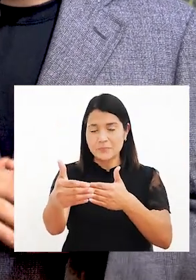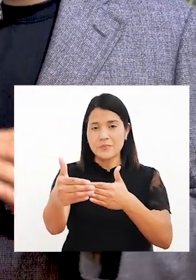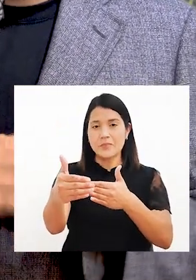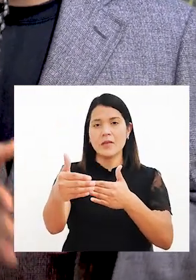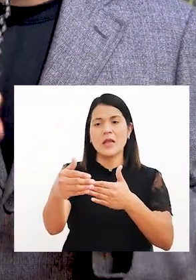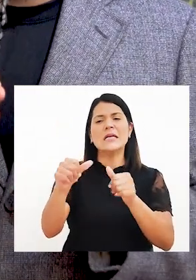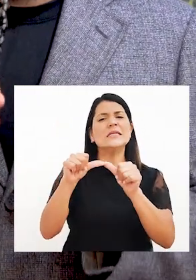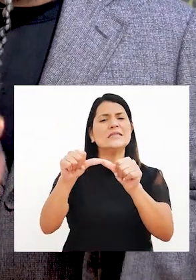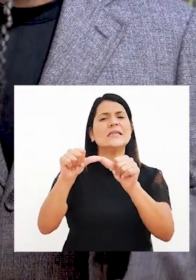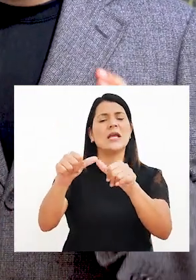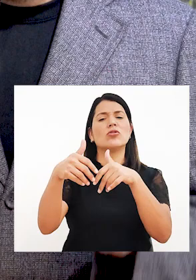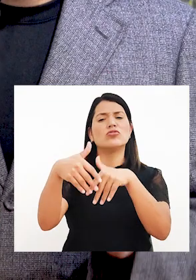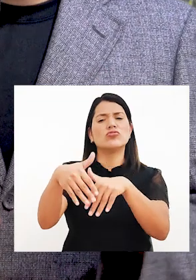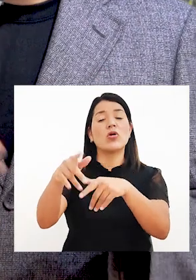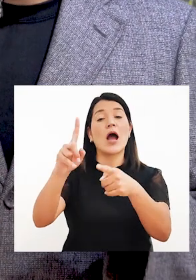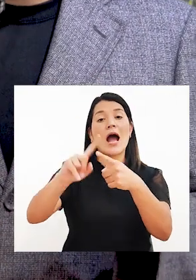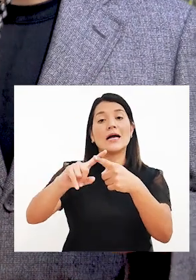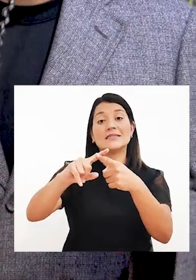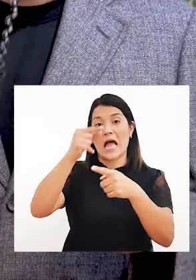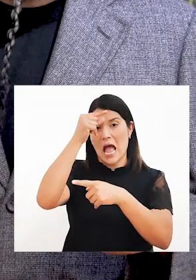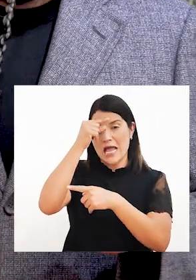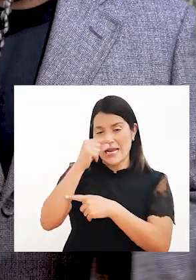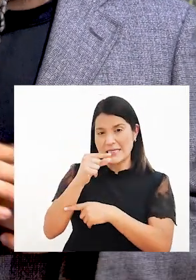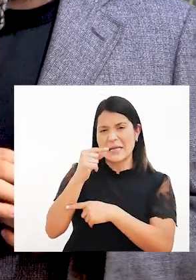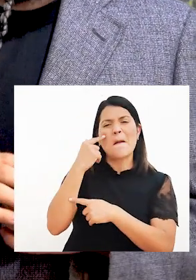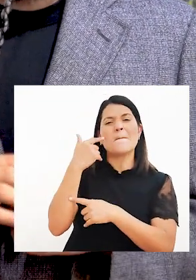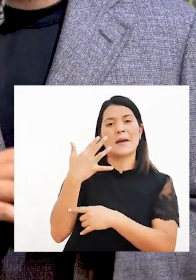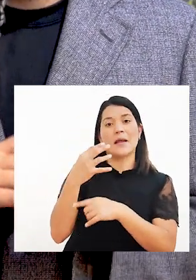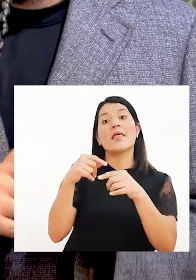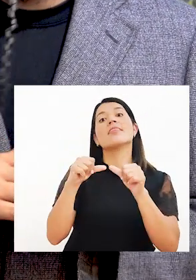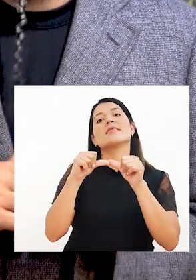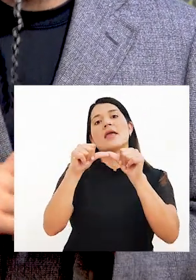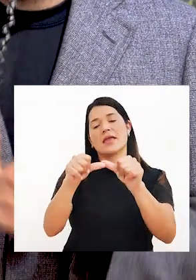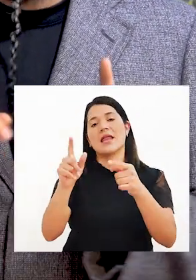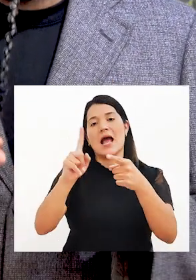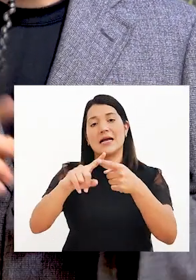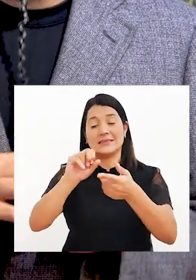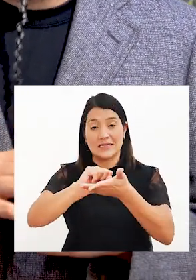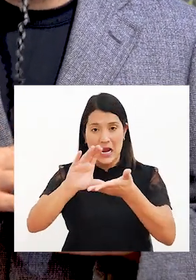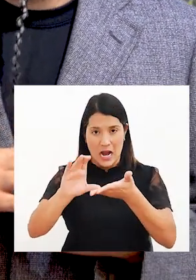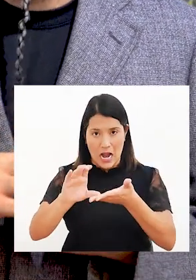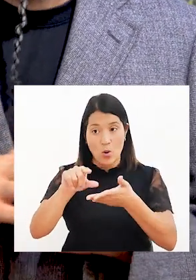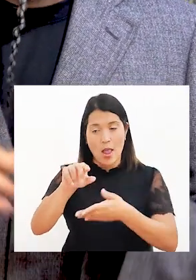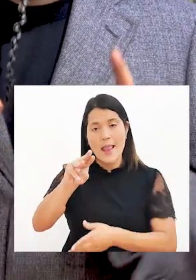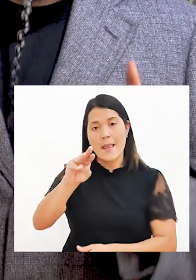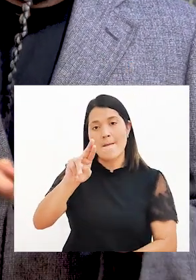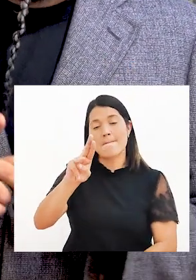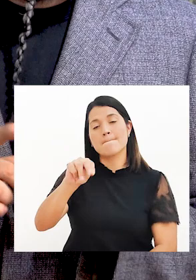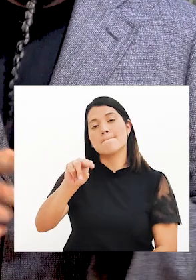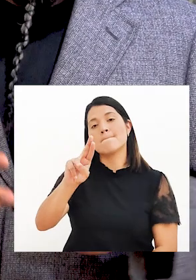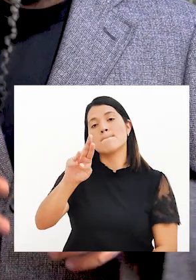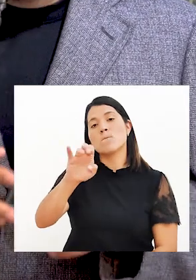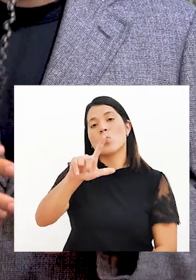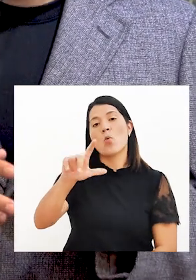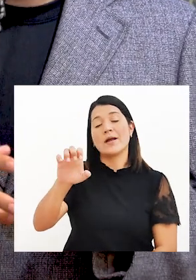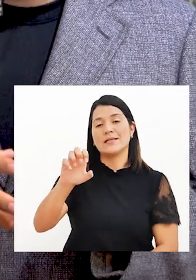partieron hacia la zona de Grecia para enrumbarse hacia San Carlos, hacia Muelle de San Carlos. ¿Por qué?